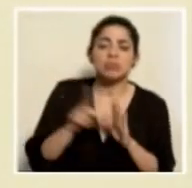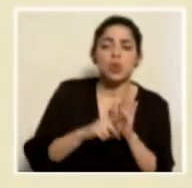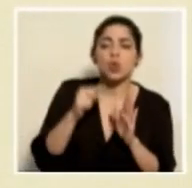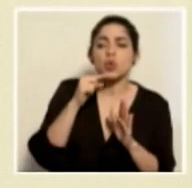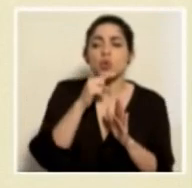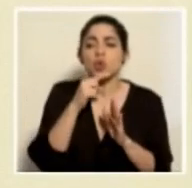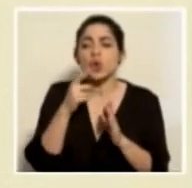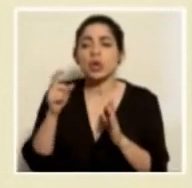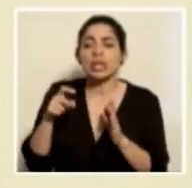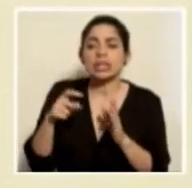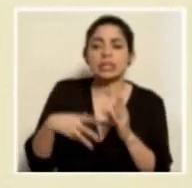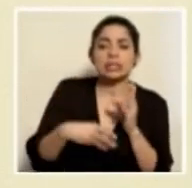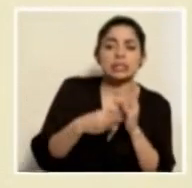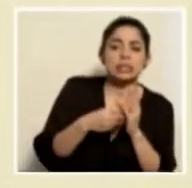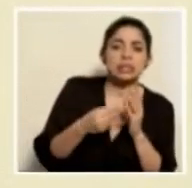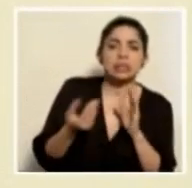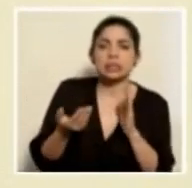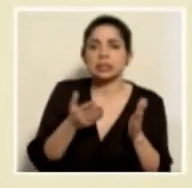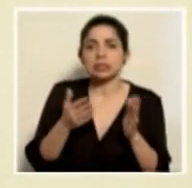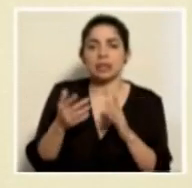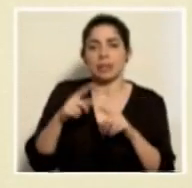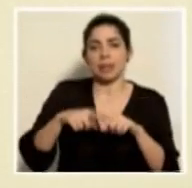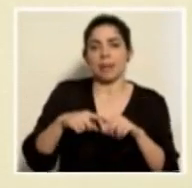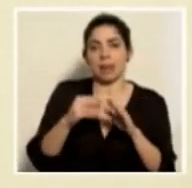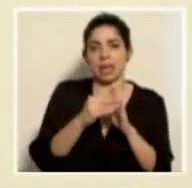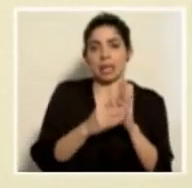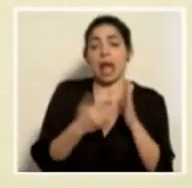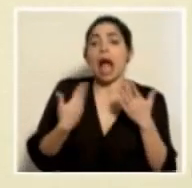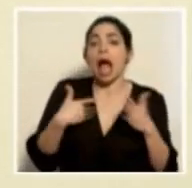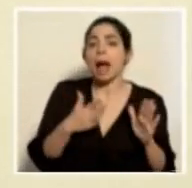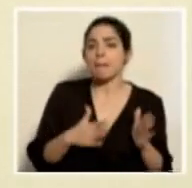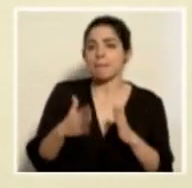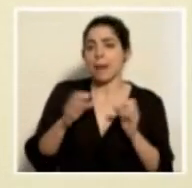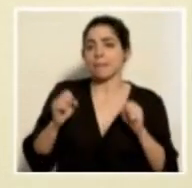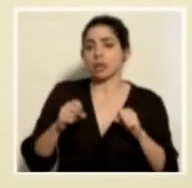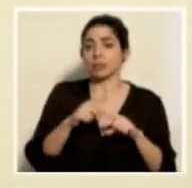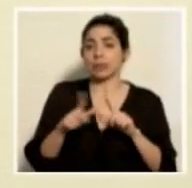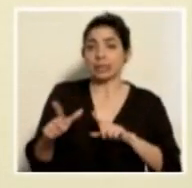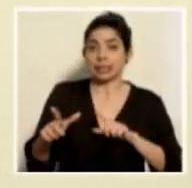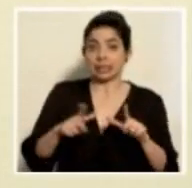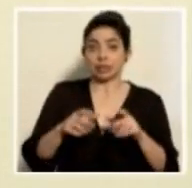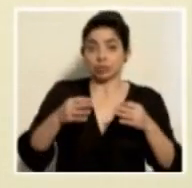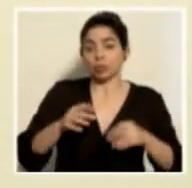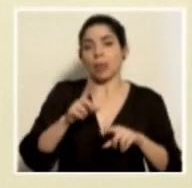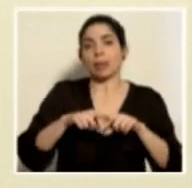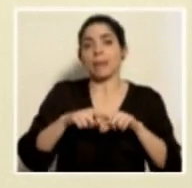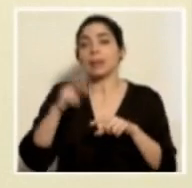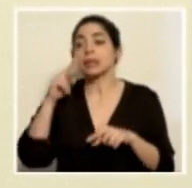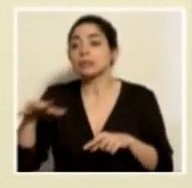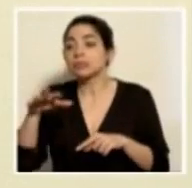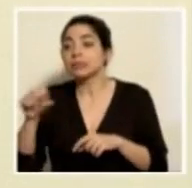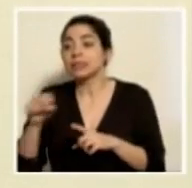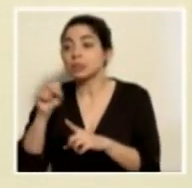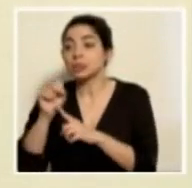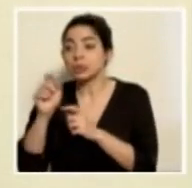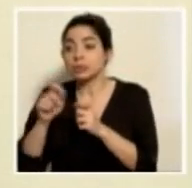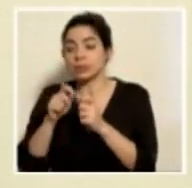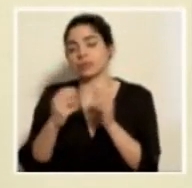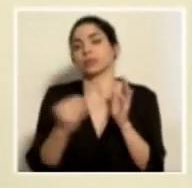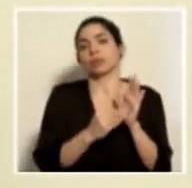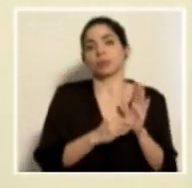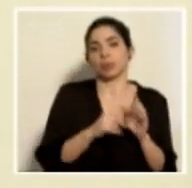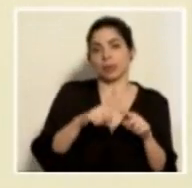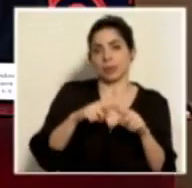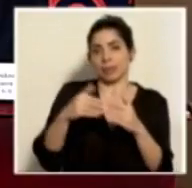roja. Claro que ya tenemos previsiones de qué podría eventualmente significar, pero en su momento lo podríamos estar diciendo, puntualizando.